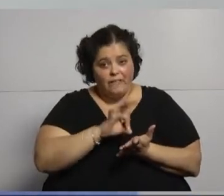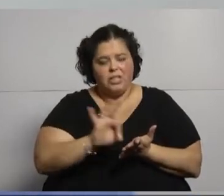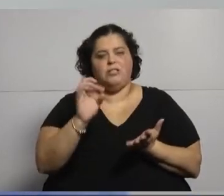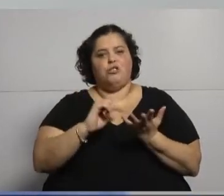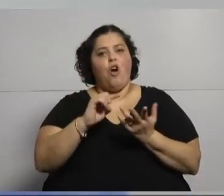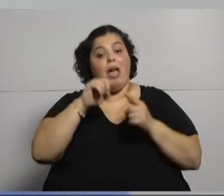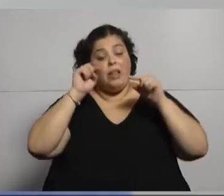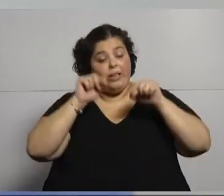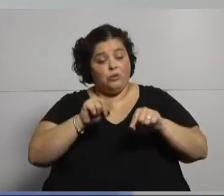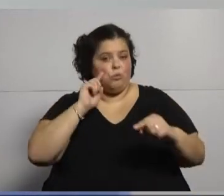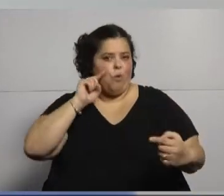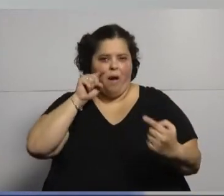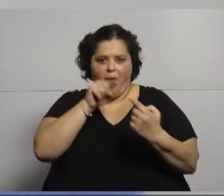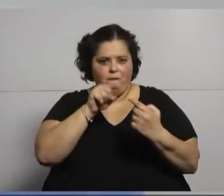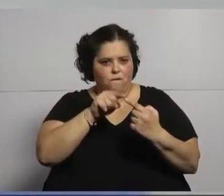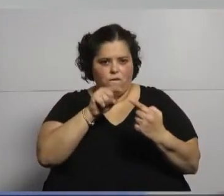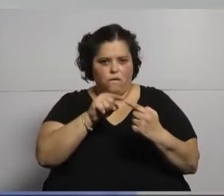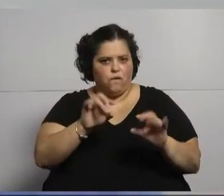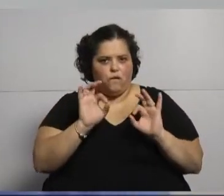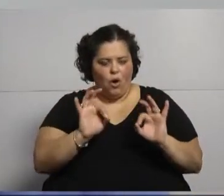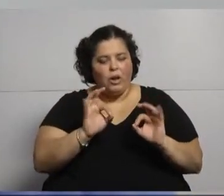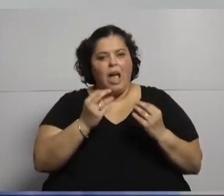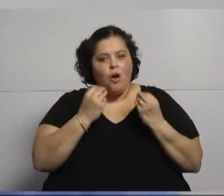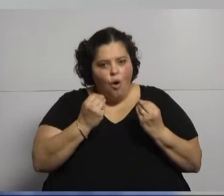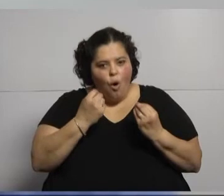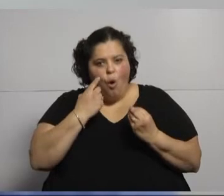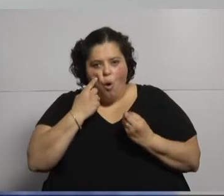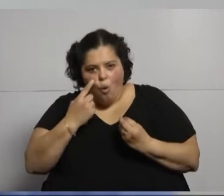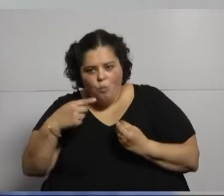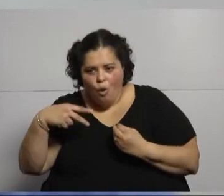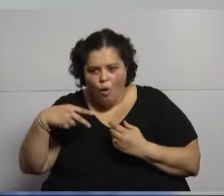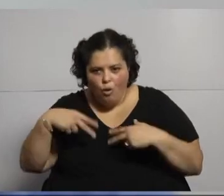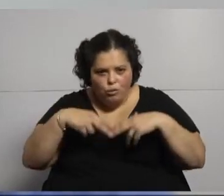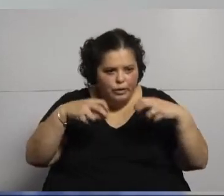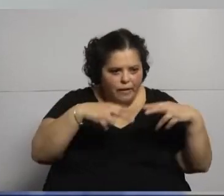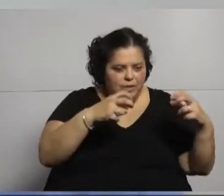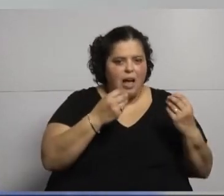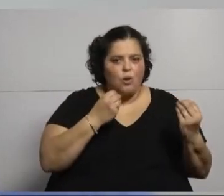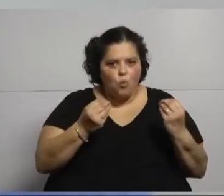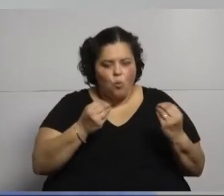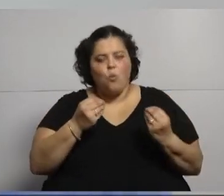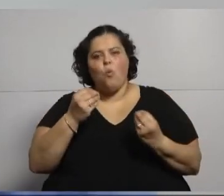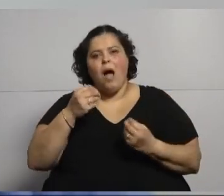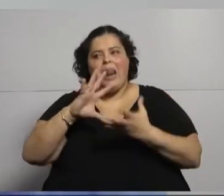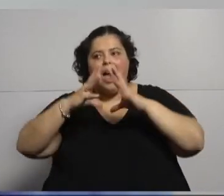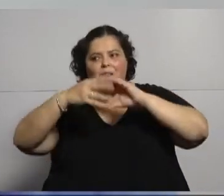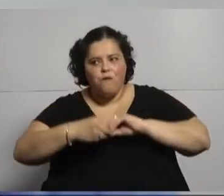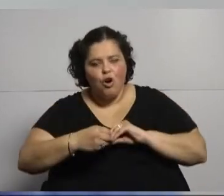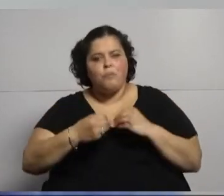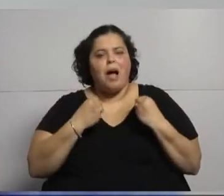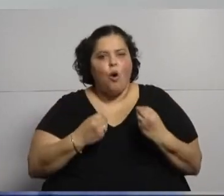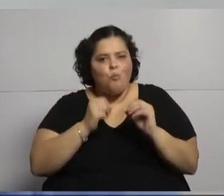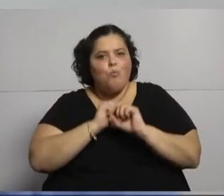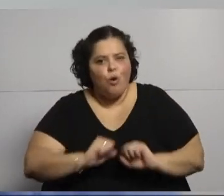tuvimos un enfoque hacia revisar cuáles eran los datos con los que contaba la administración distrital, empezar a encontrar la forma como